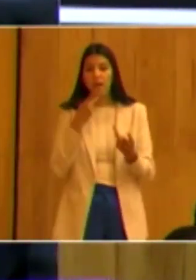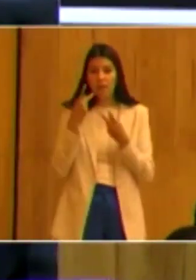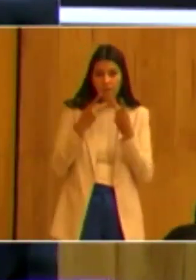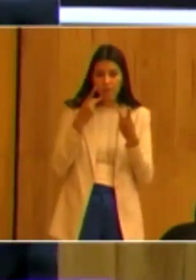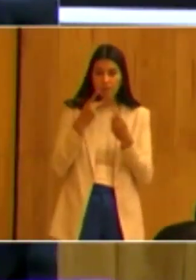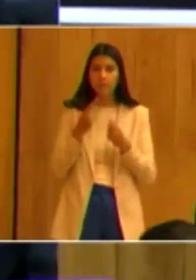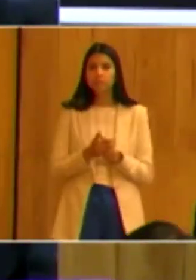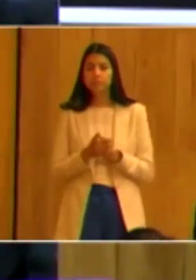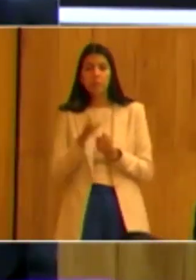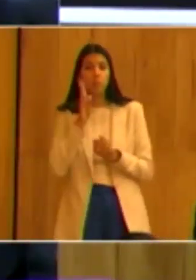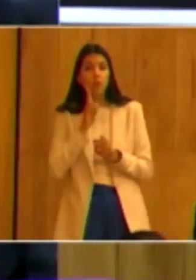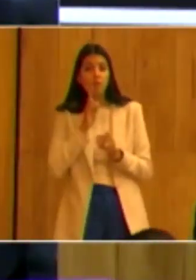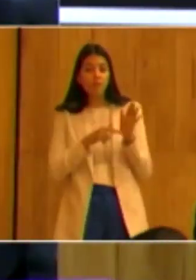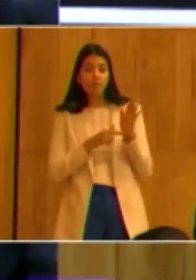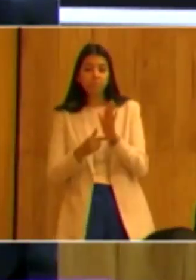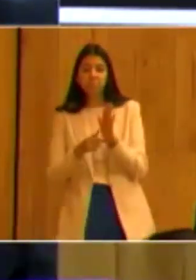determinados aspectos,